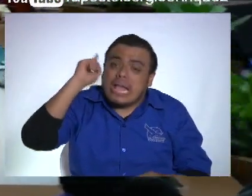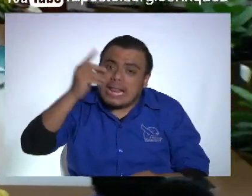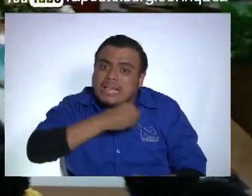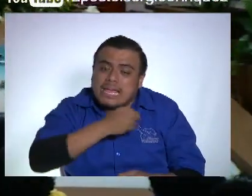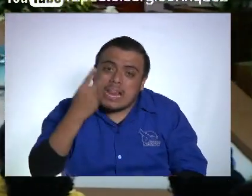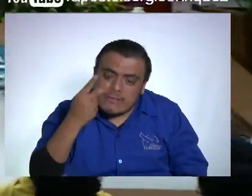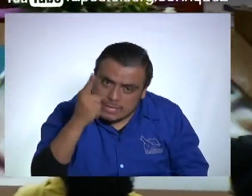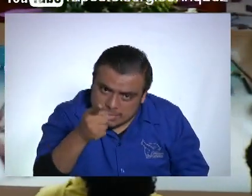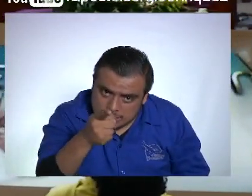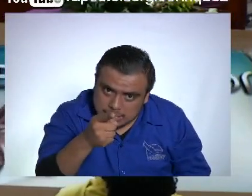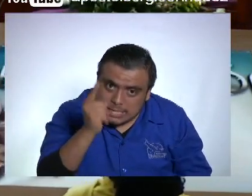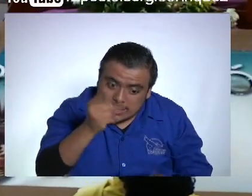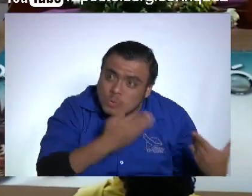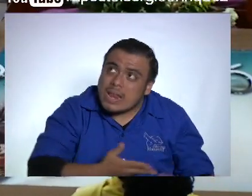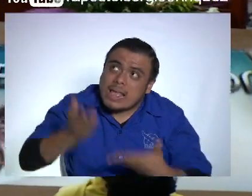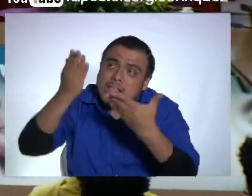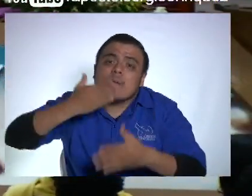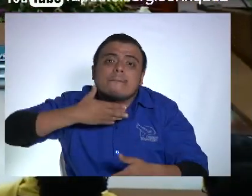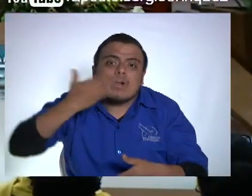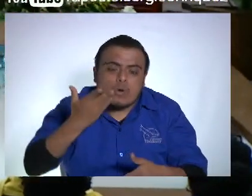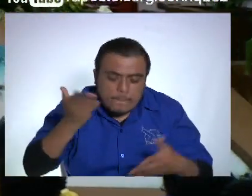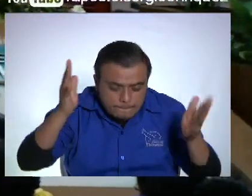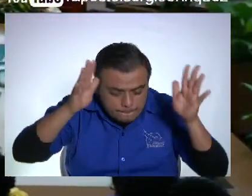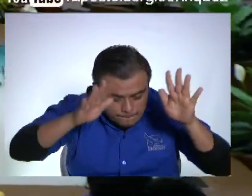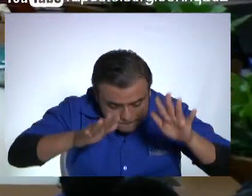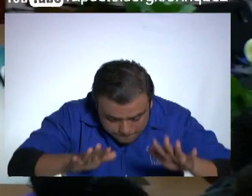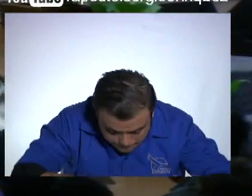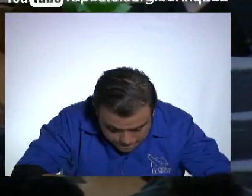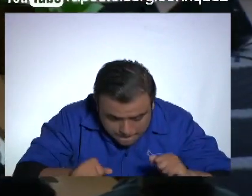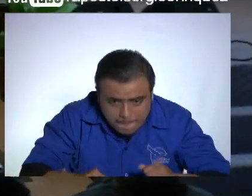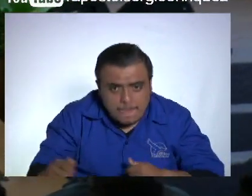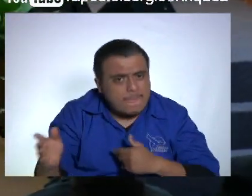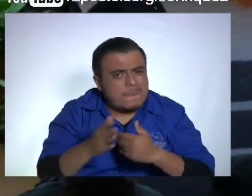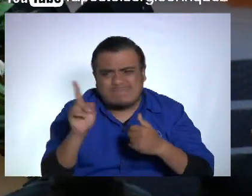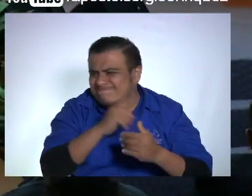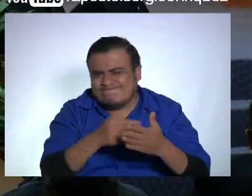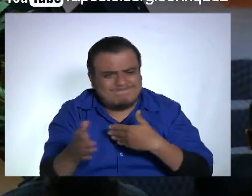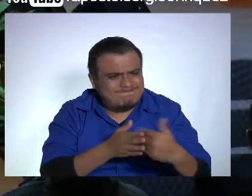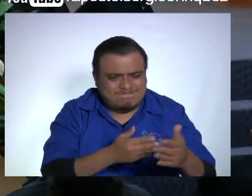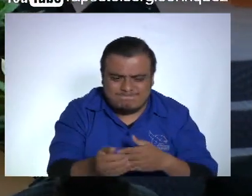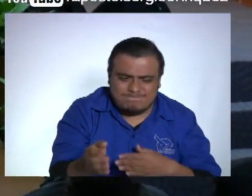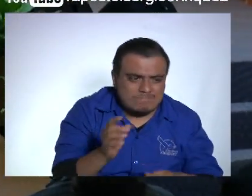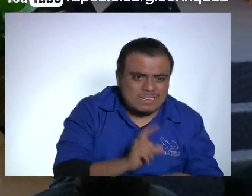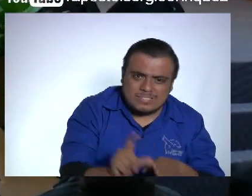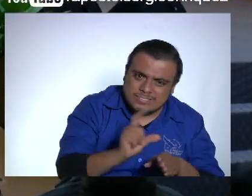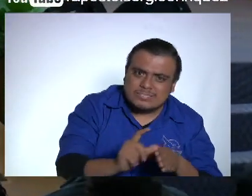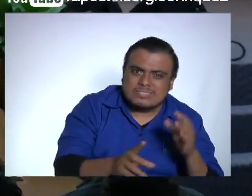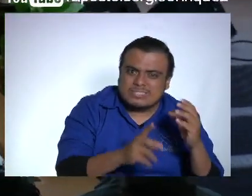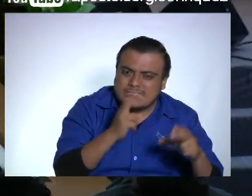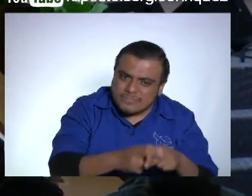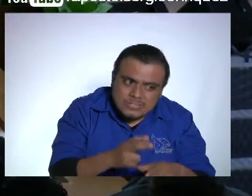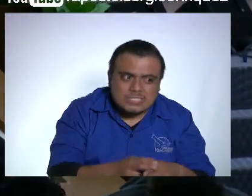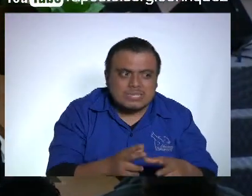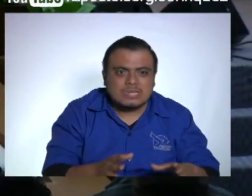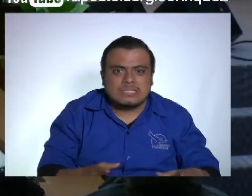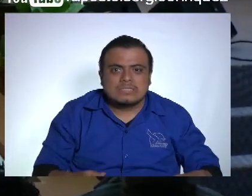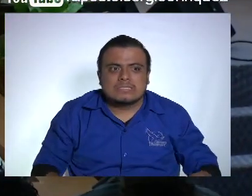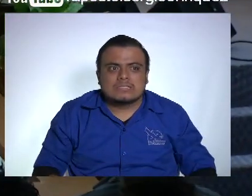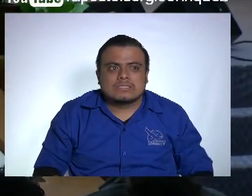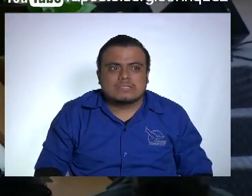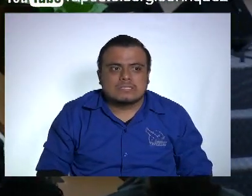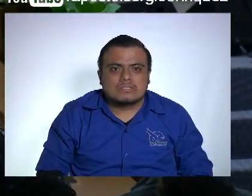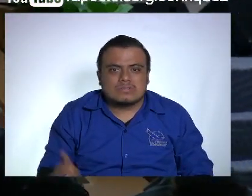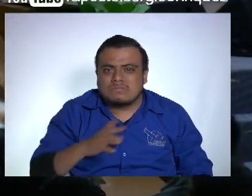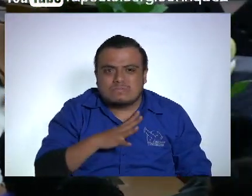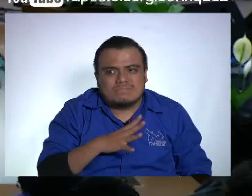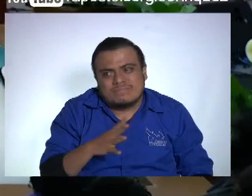Que levantes tu mejor perfume. No importa la circunstancia. No importa que tengas escasez. No importa que no tengas